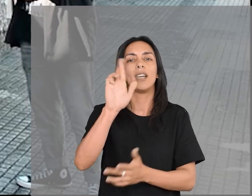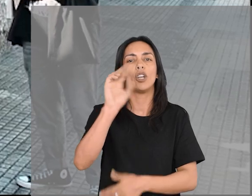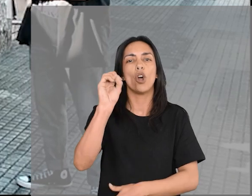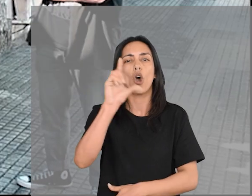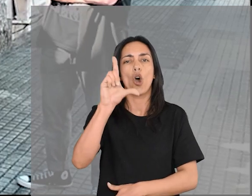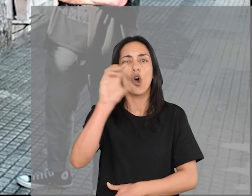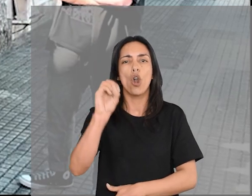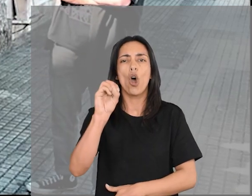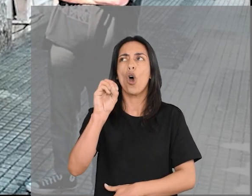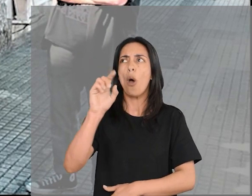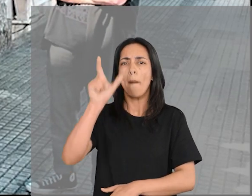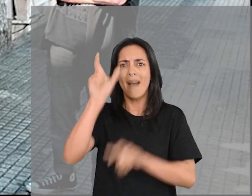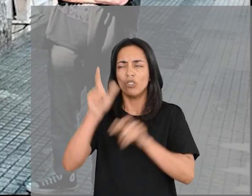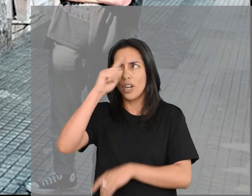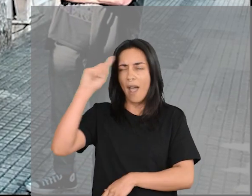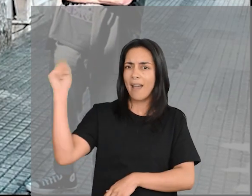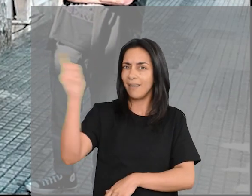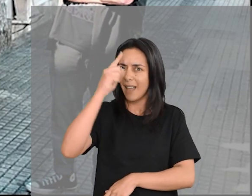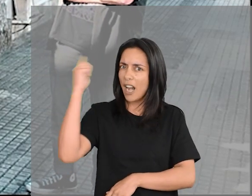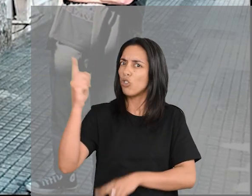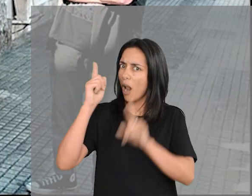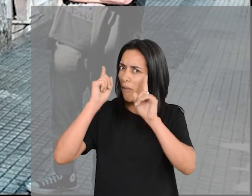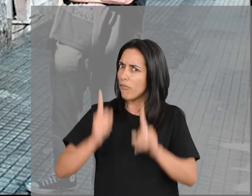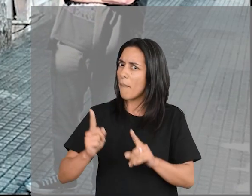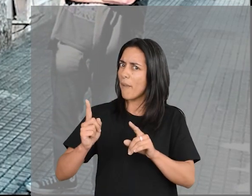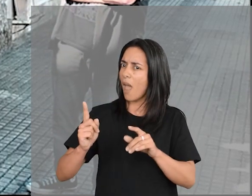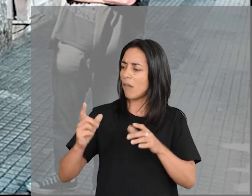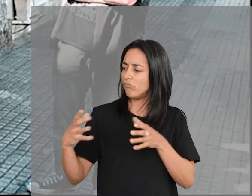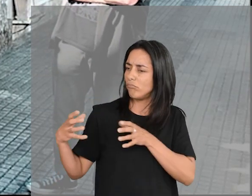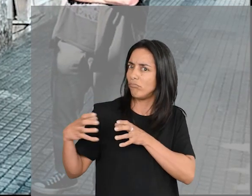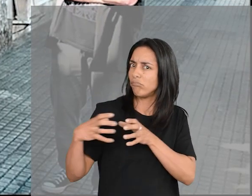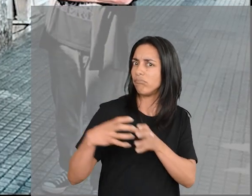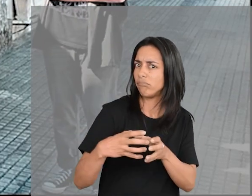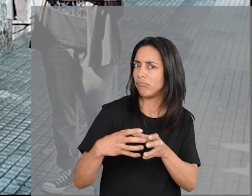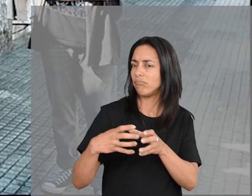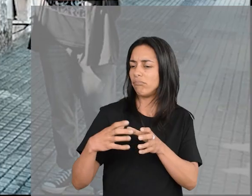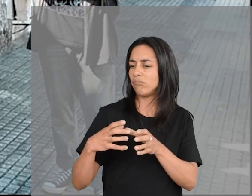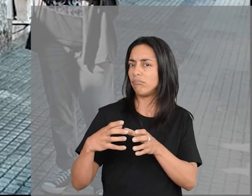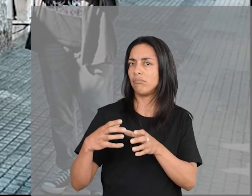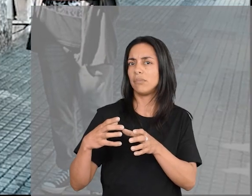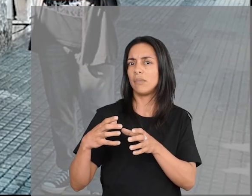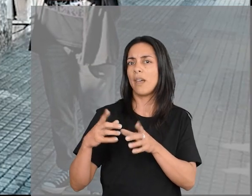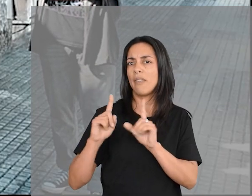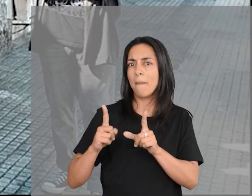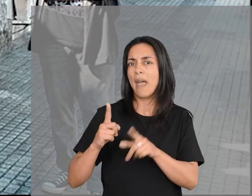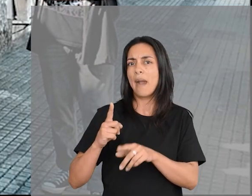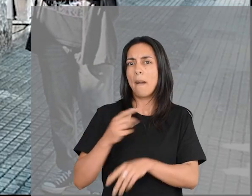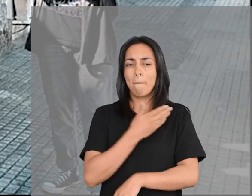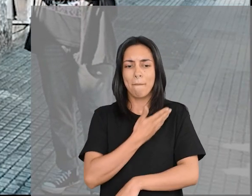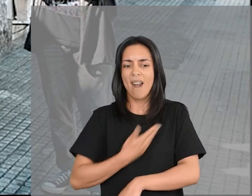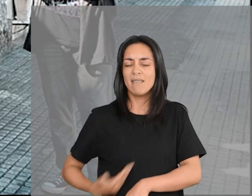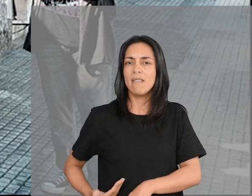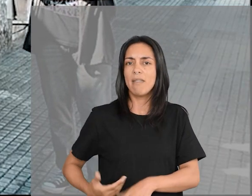integrante internacional del Caribe, digamos, que estén la presidenta de la